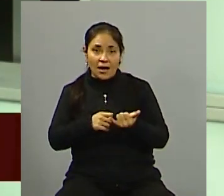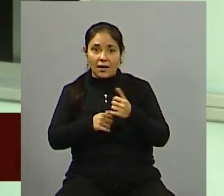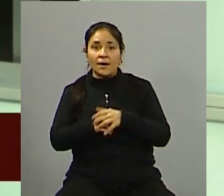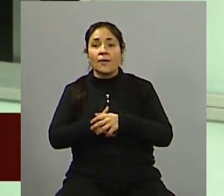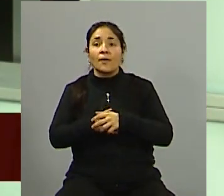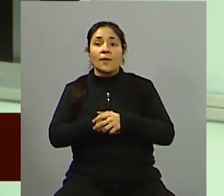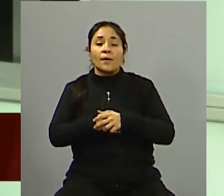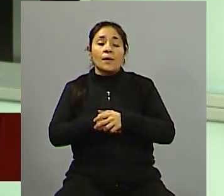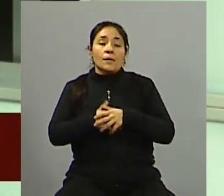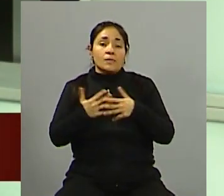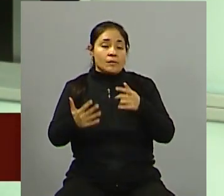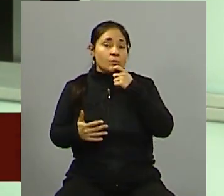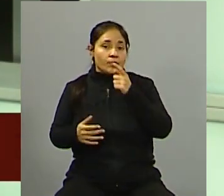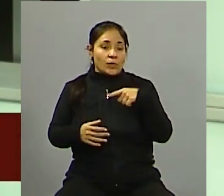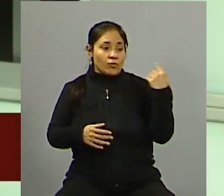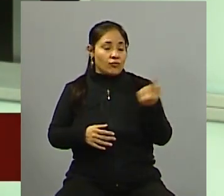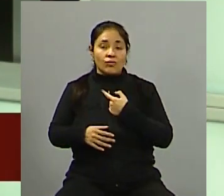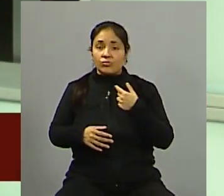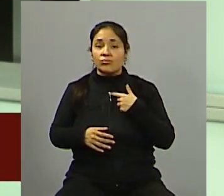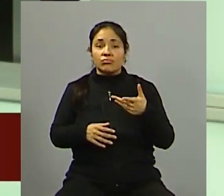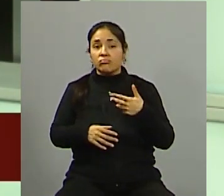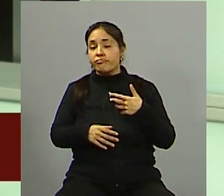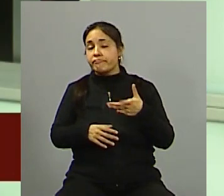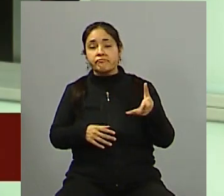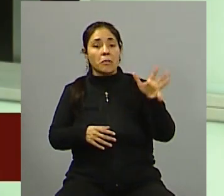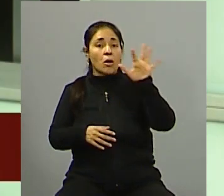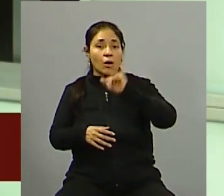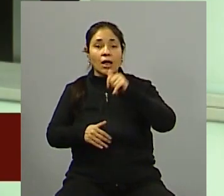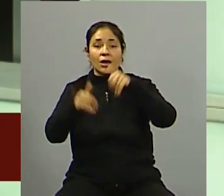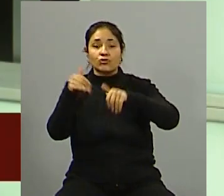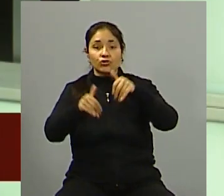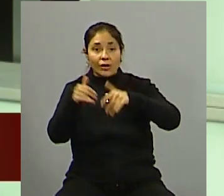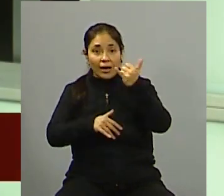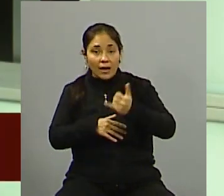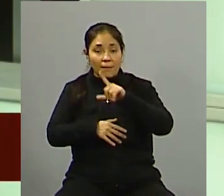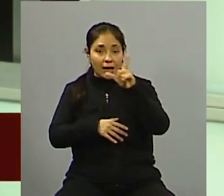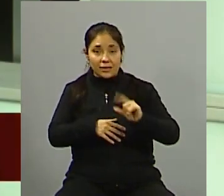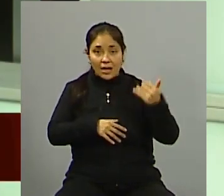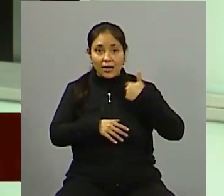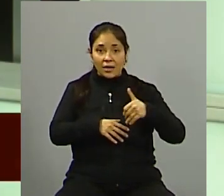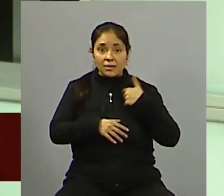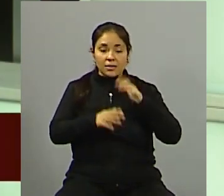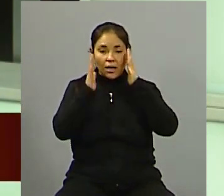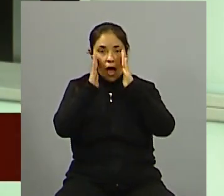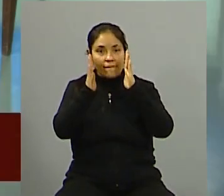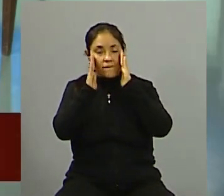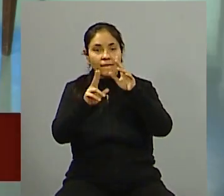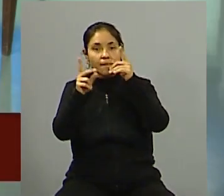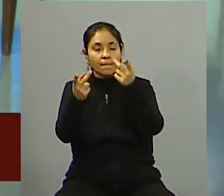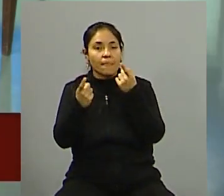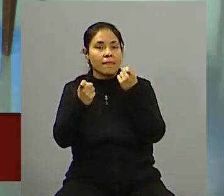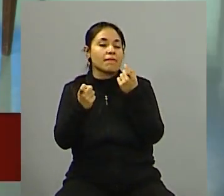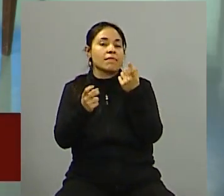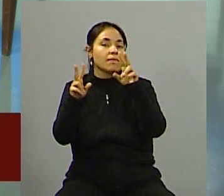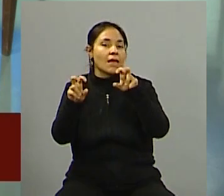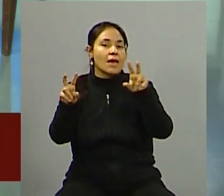ahí nosotros en el día a día, en un año electoral, nos pasa cada vez que hay elecciones aquí en la Argentina, estamos como muy pendientes de ciertos temas. Siempre los económicos